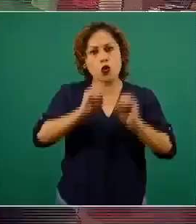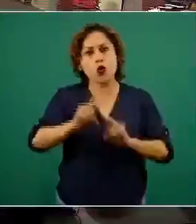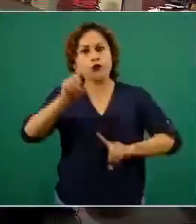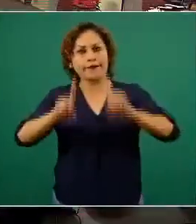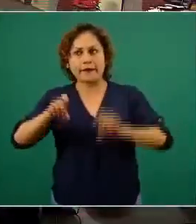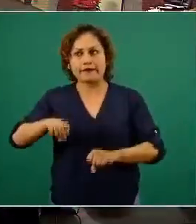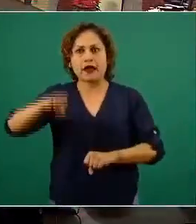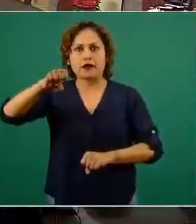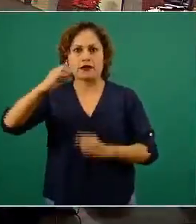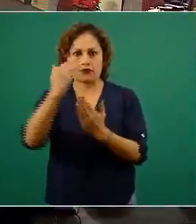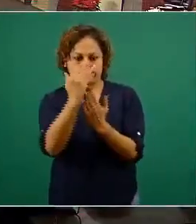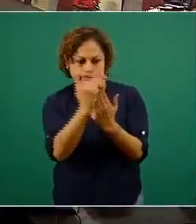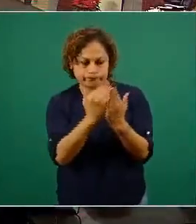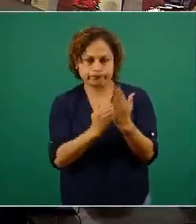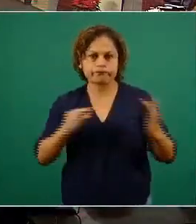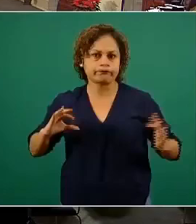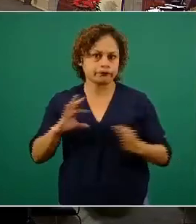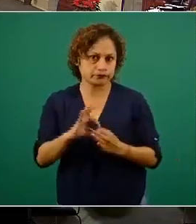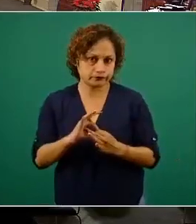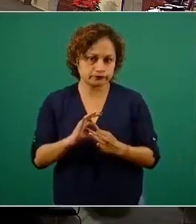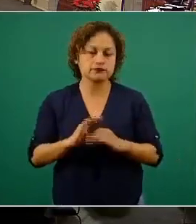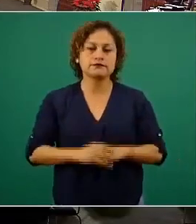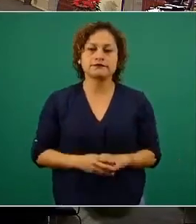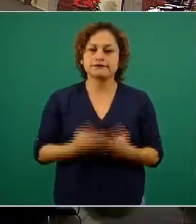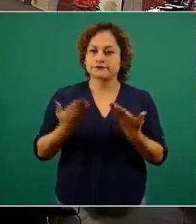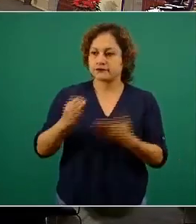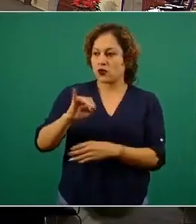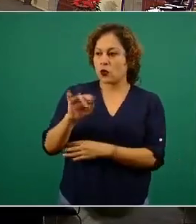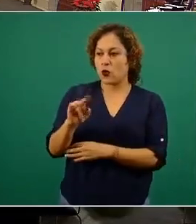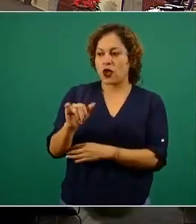Hans Salazar, por favor. Gracias.